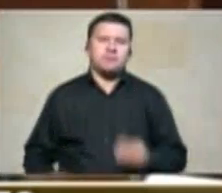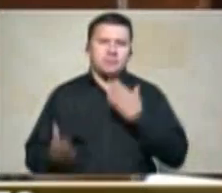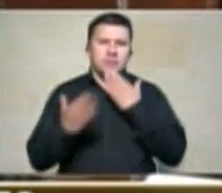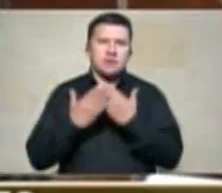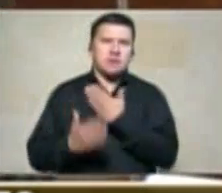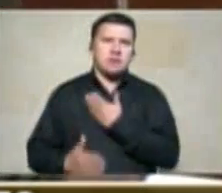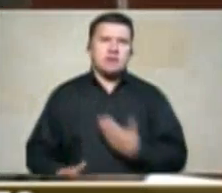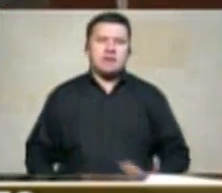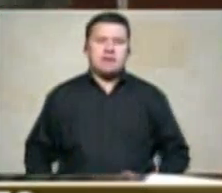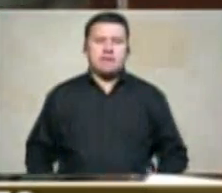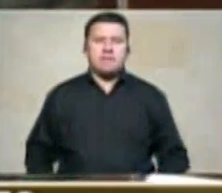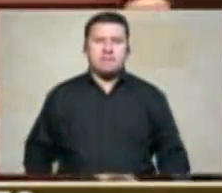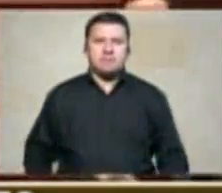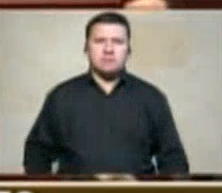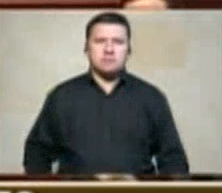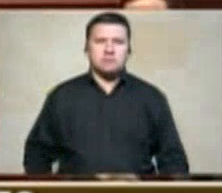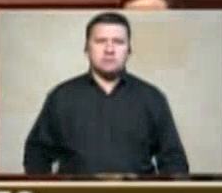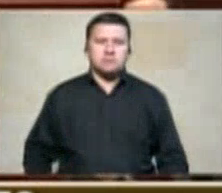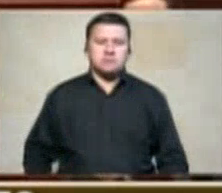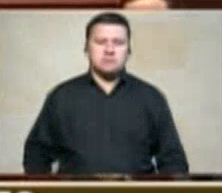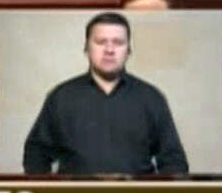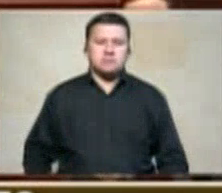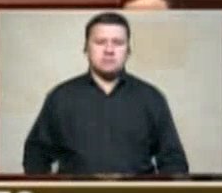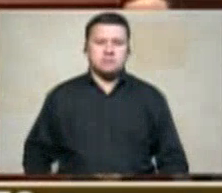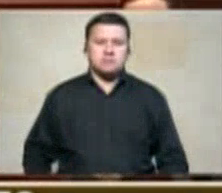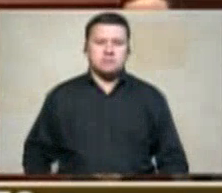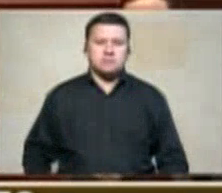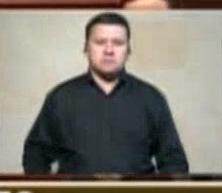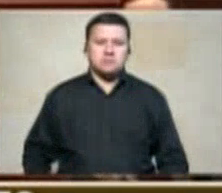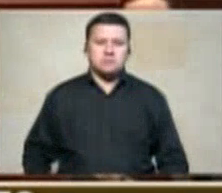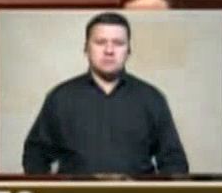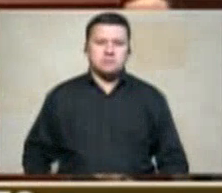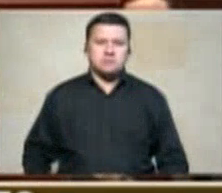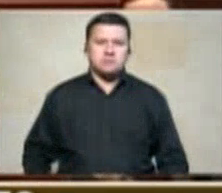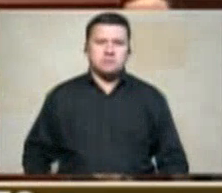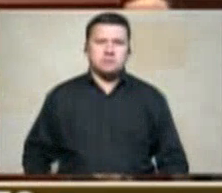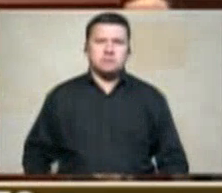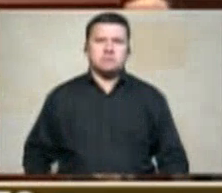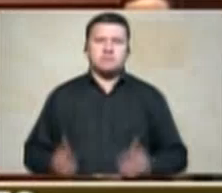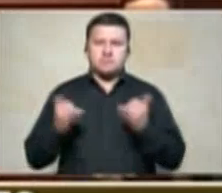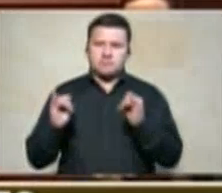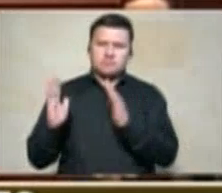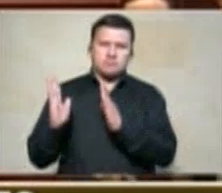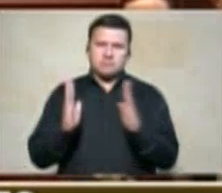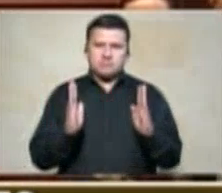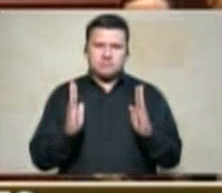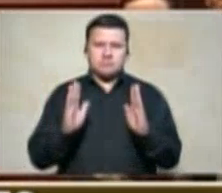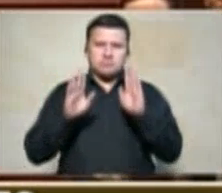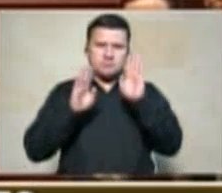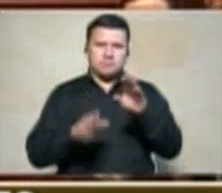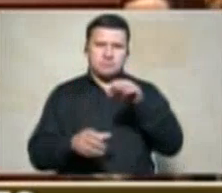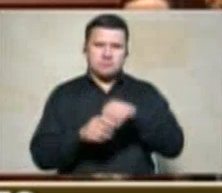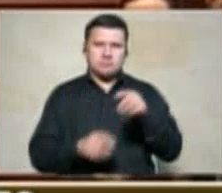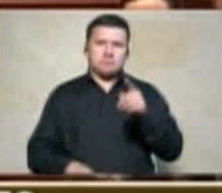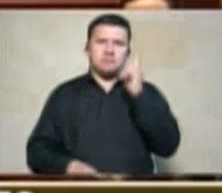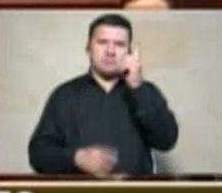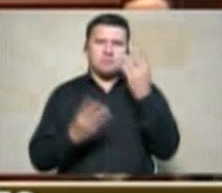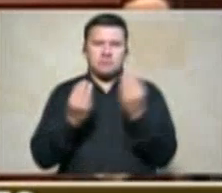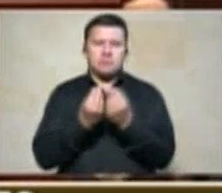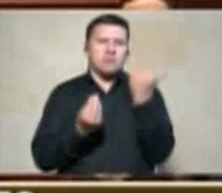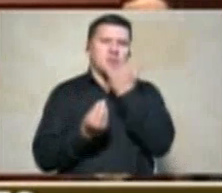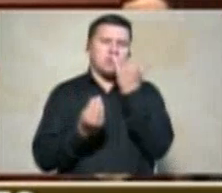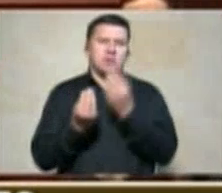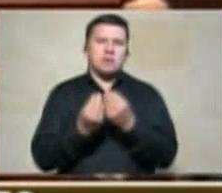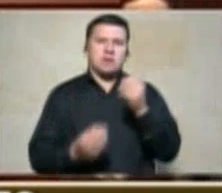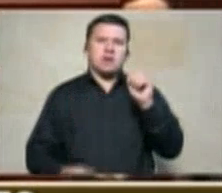Finaliza las intervenciones de los representantes, el representante del Partido Conservador, Arturo Yepes. Señor